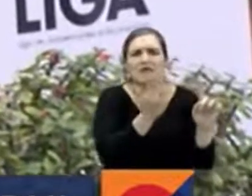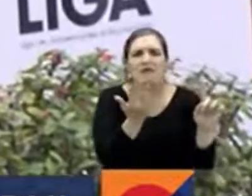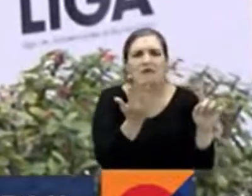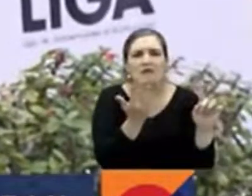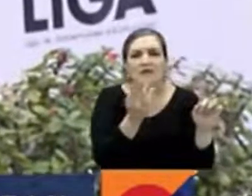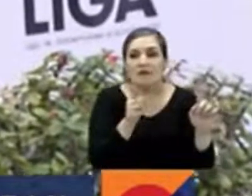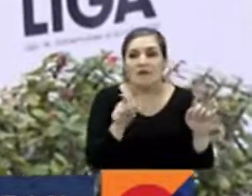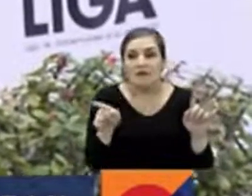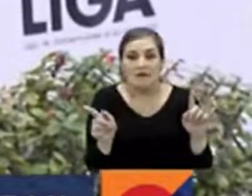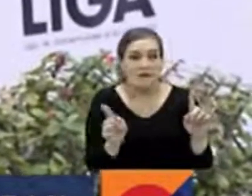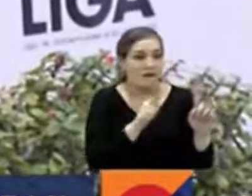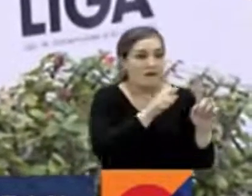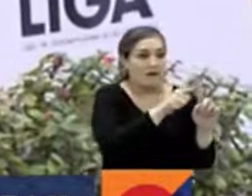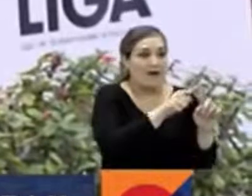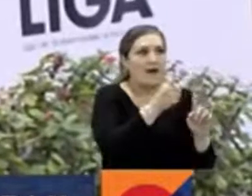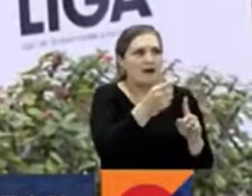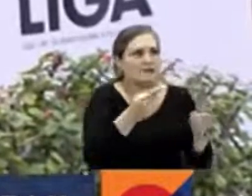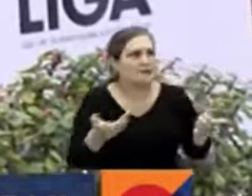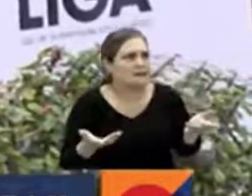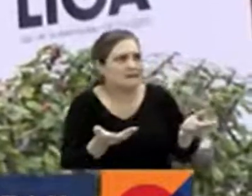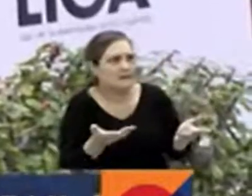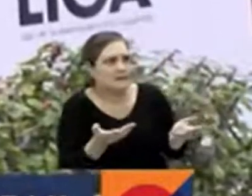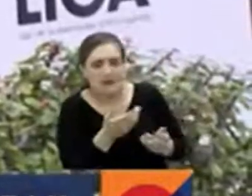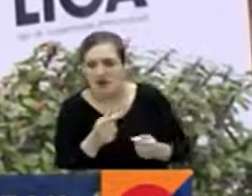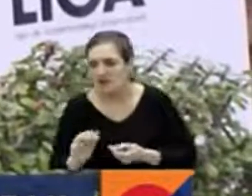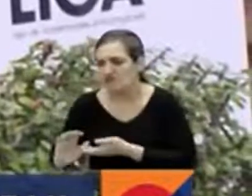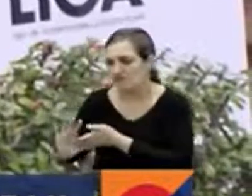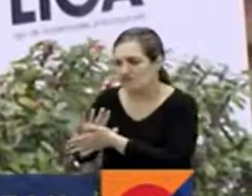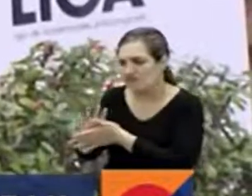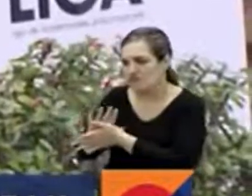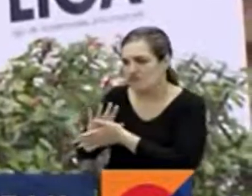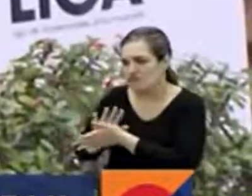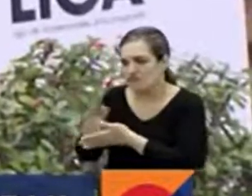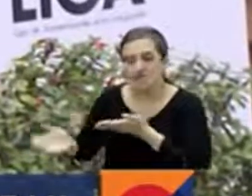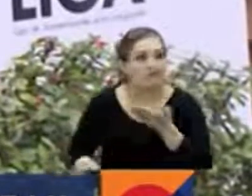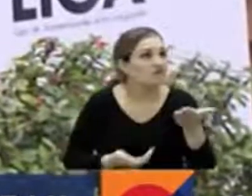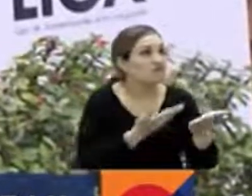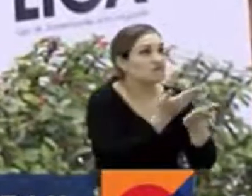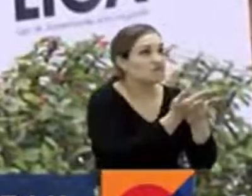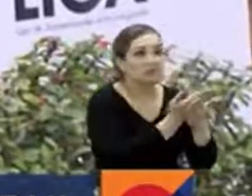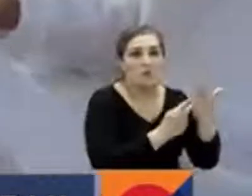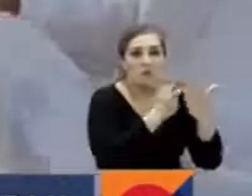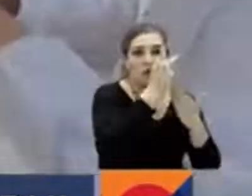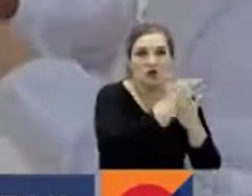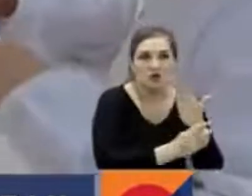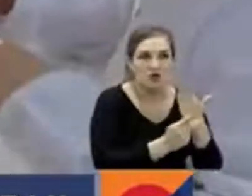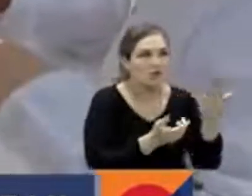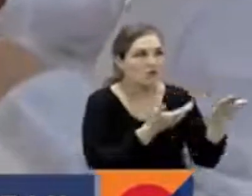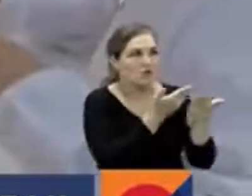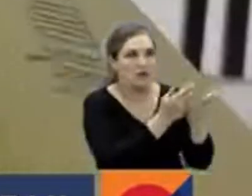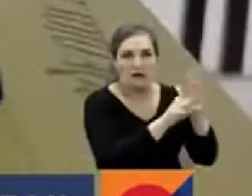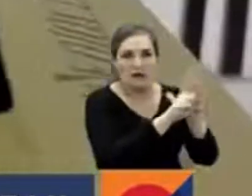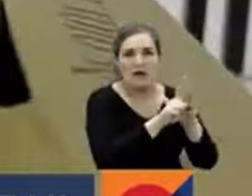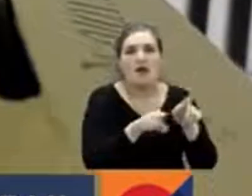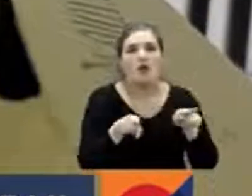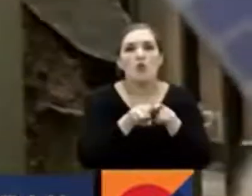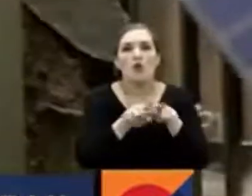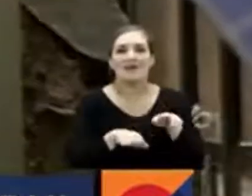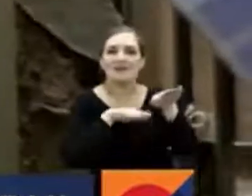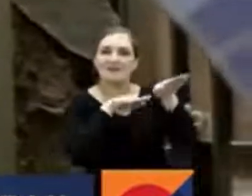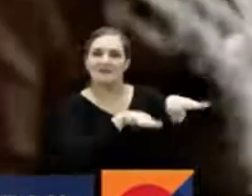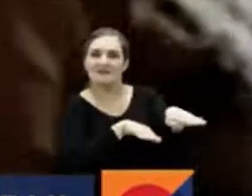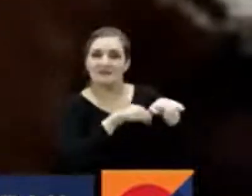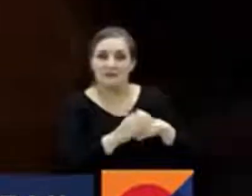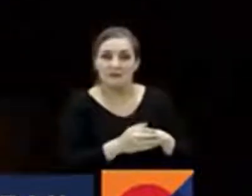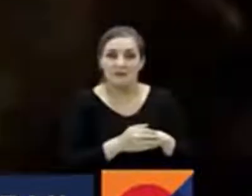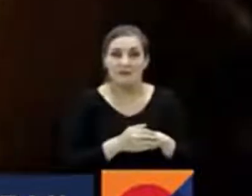que los esté respaldando en los proyectos que él tiene y nos represente a nosotros. Según la campaña de Hernández,